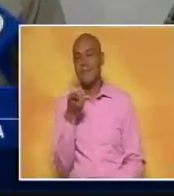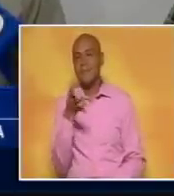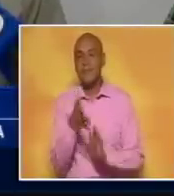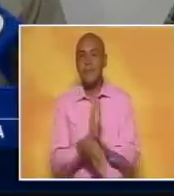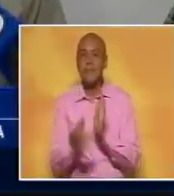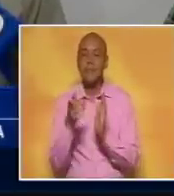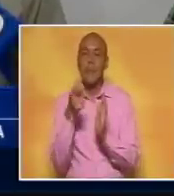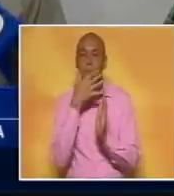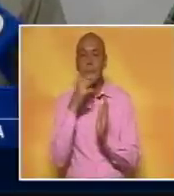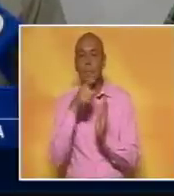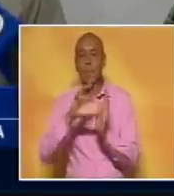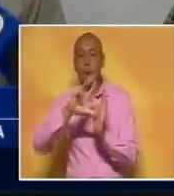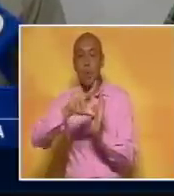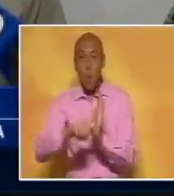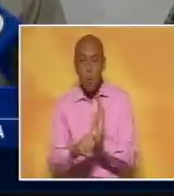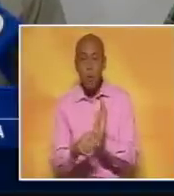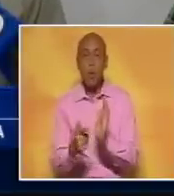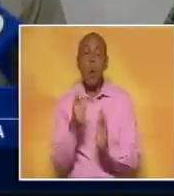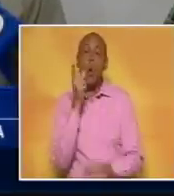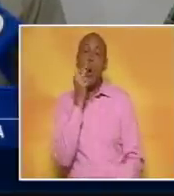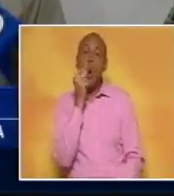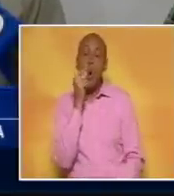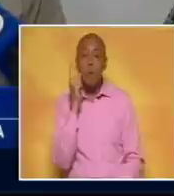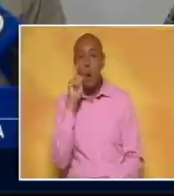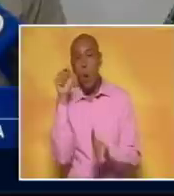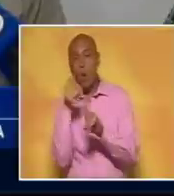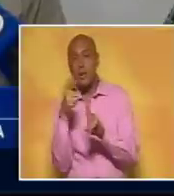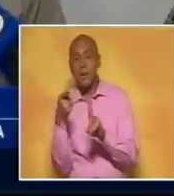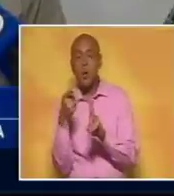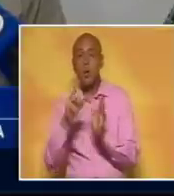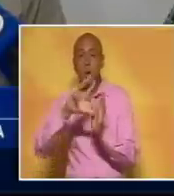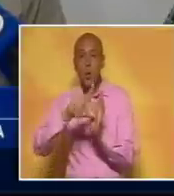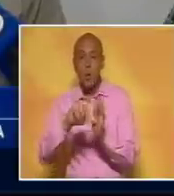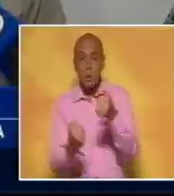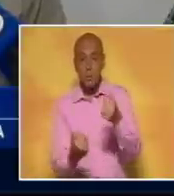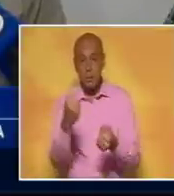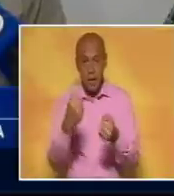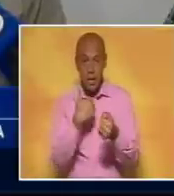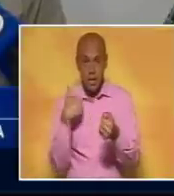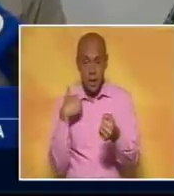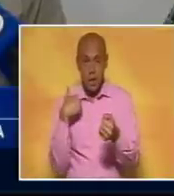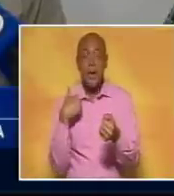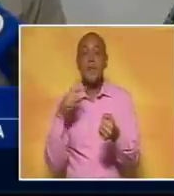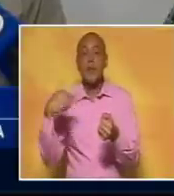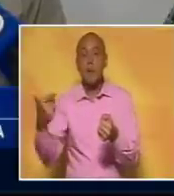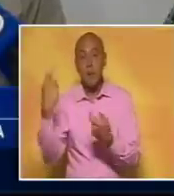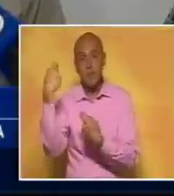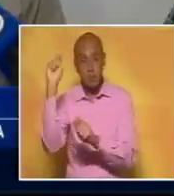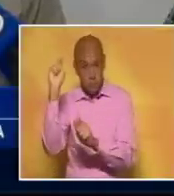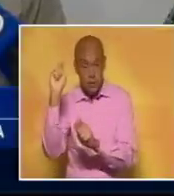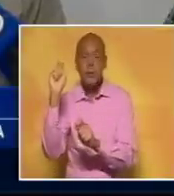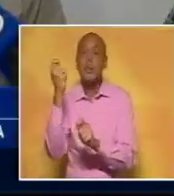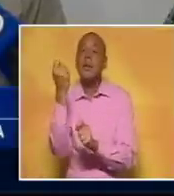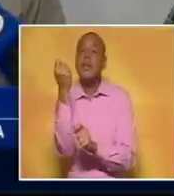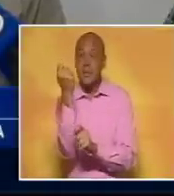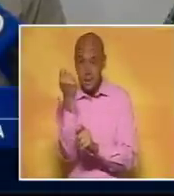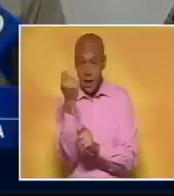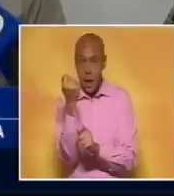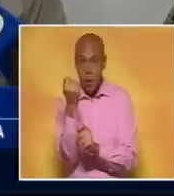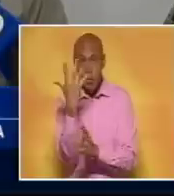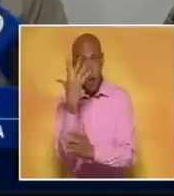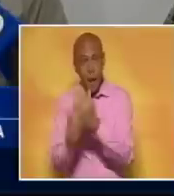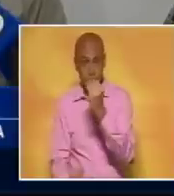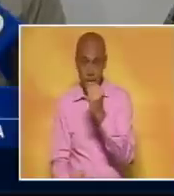robo. Él se quería robar el vehículo para luego venderlo y con este dinero salir del